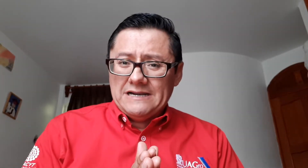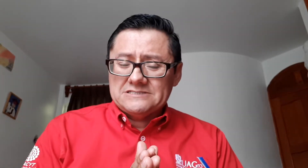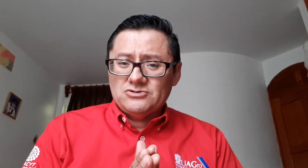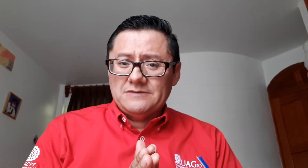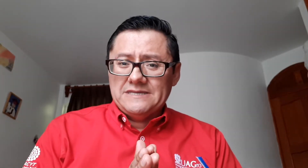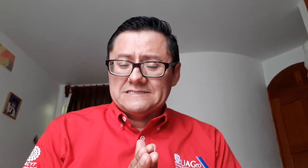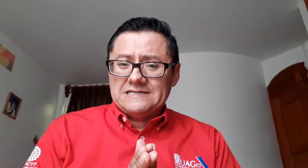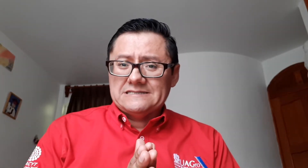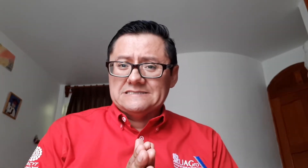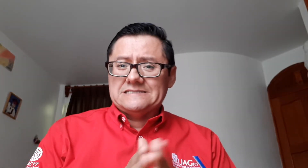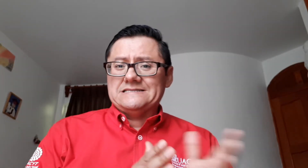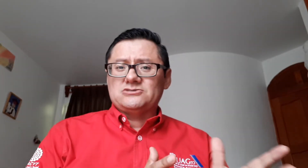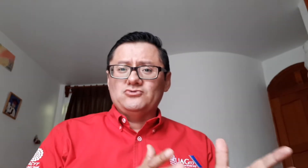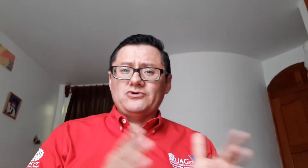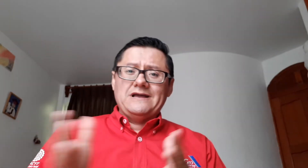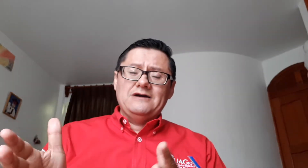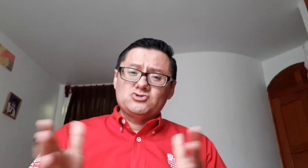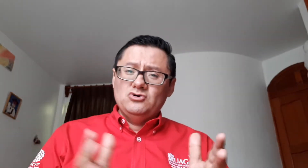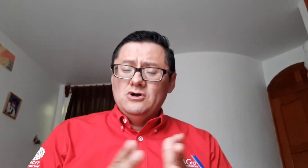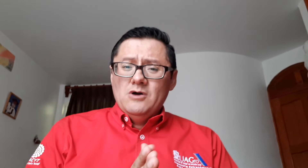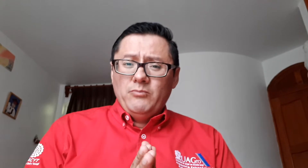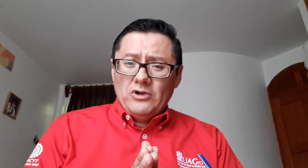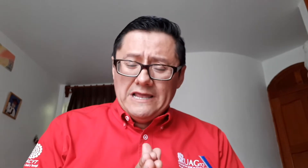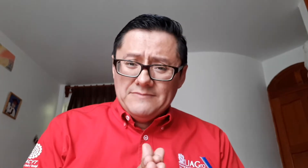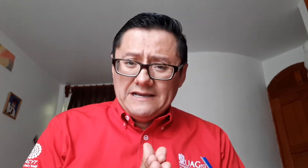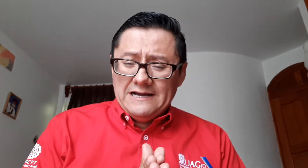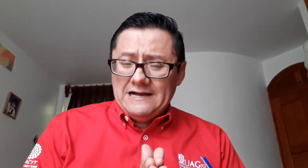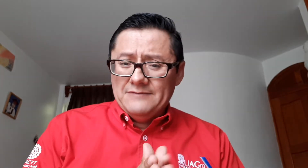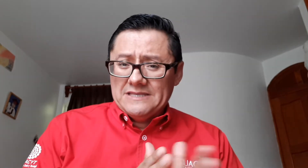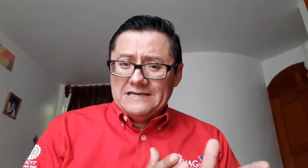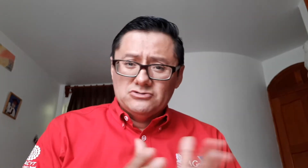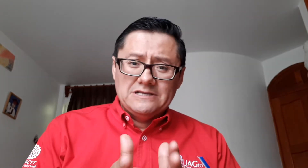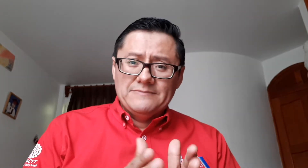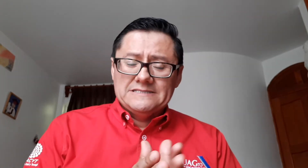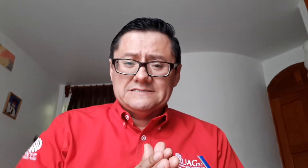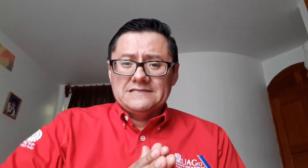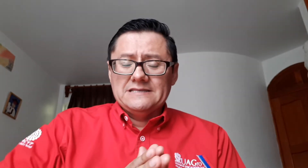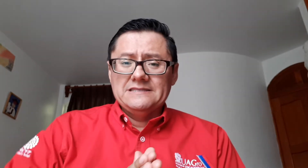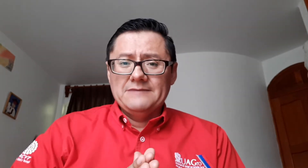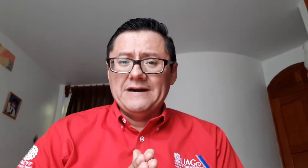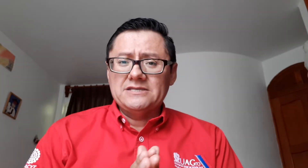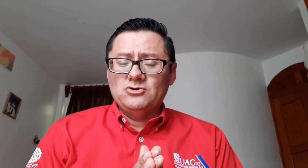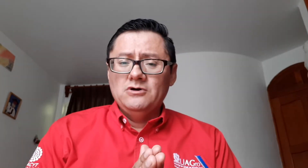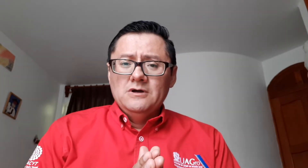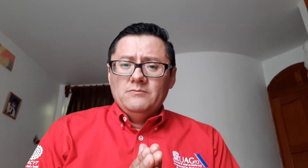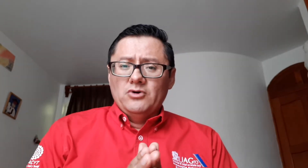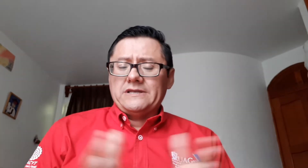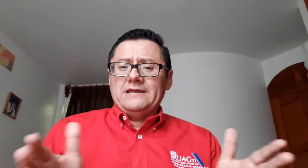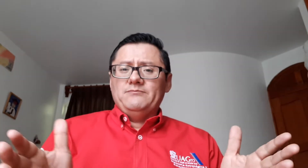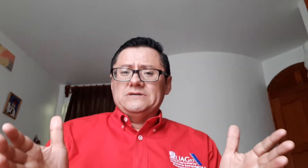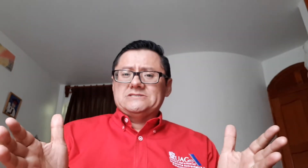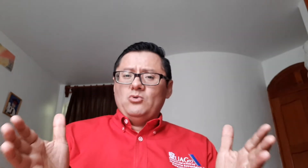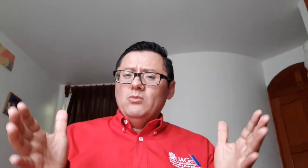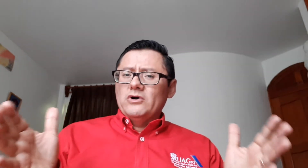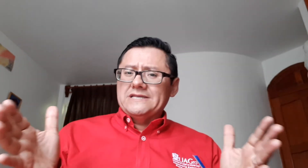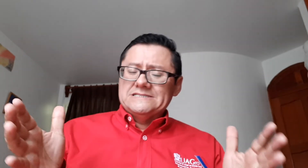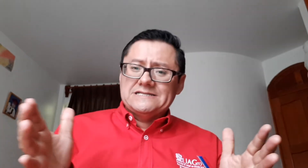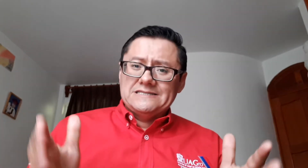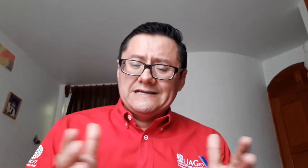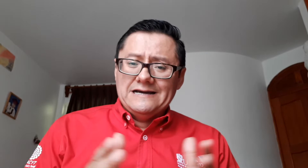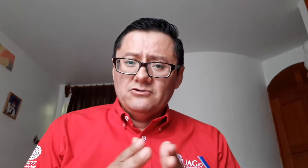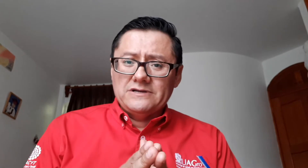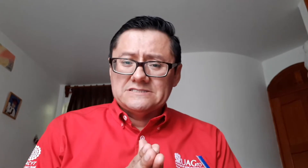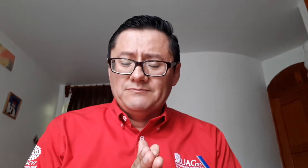el Palacio de Bellas Artes. Este asunto que causó polémica a mediados del mes de mayo, porque pues hubo